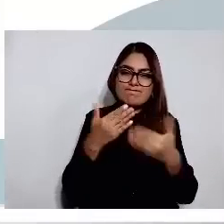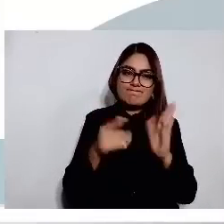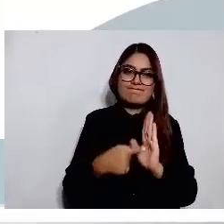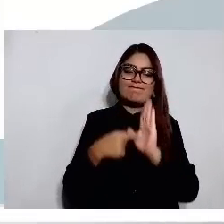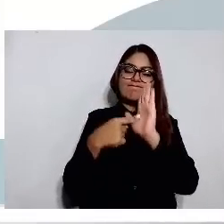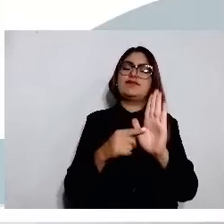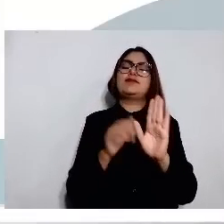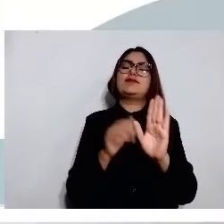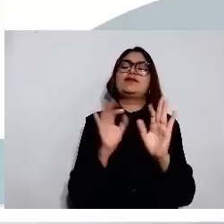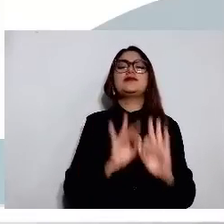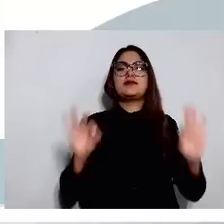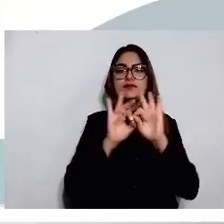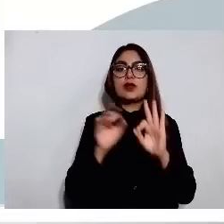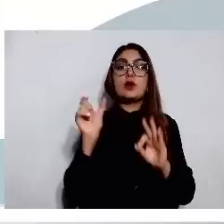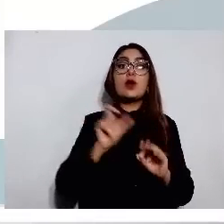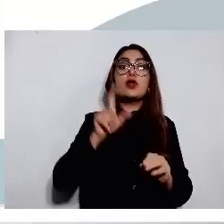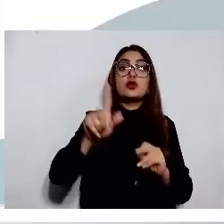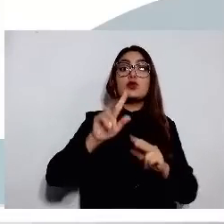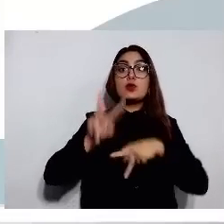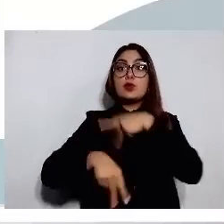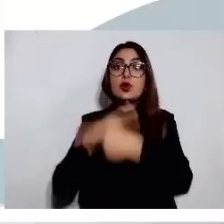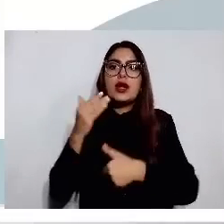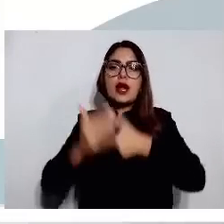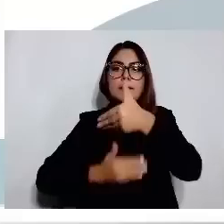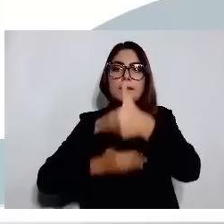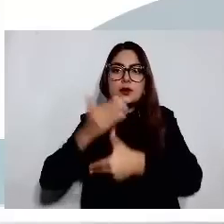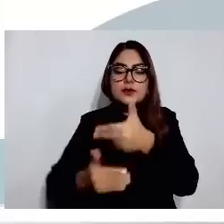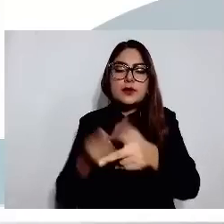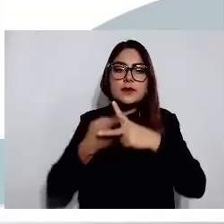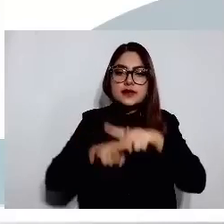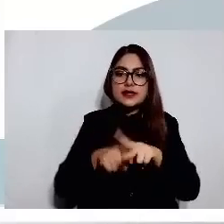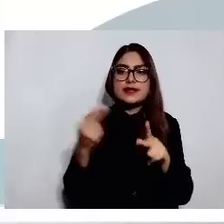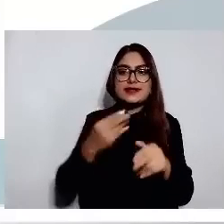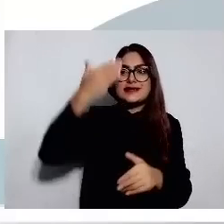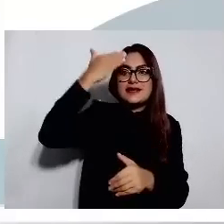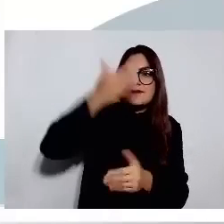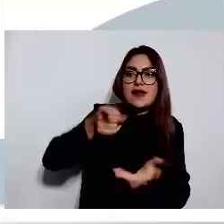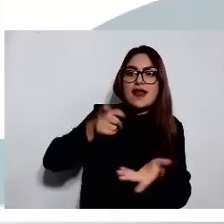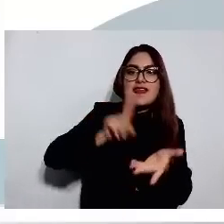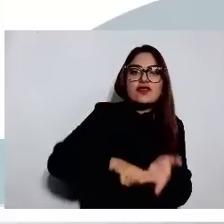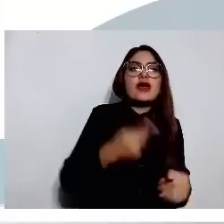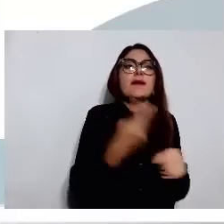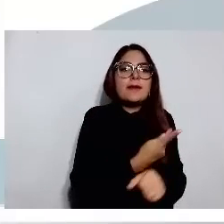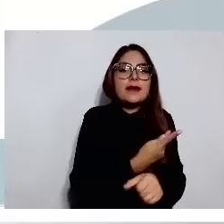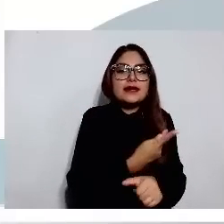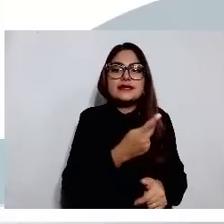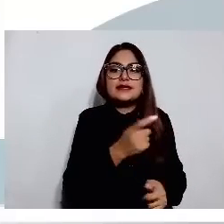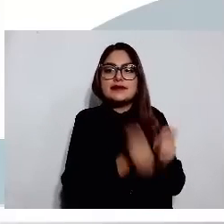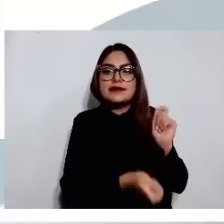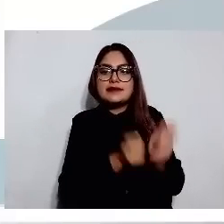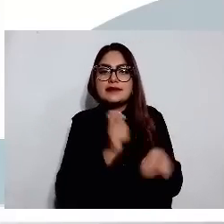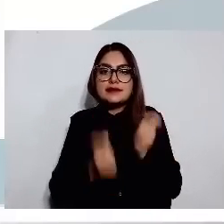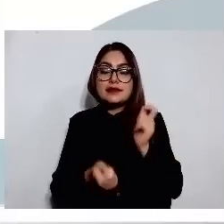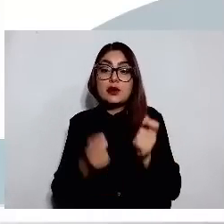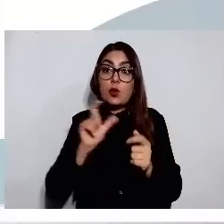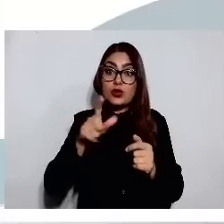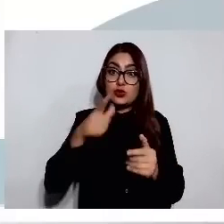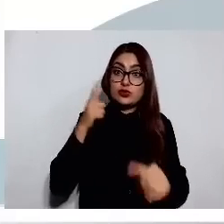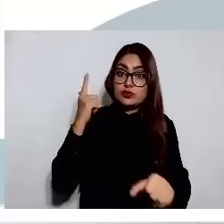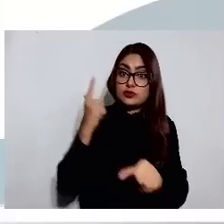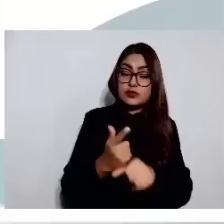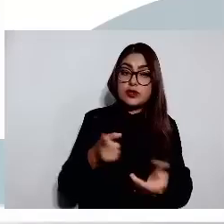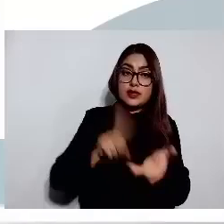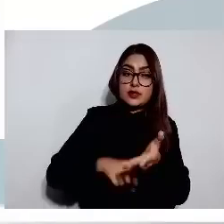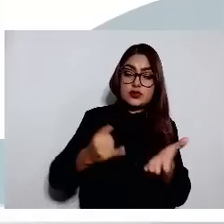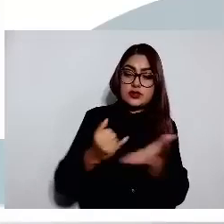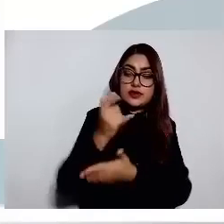necesitar tener claridad sobre lo que ahí va a suceder. E incluso una vez que tengas tu sentencia o una vez que tengas tu orden de protección, necesitas